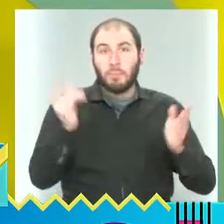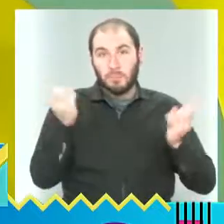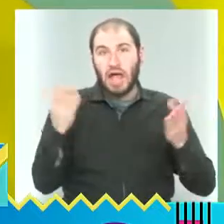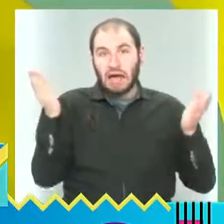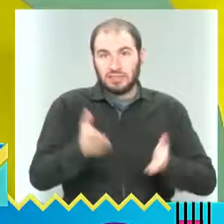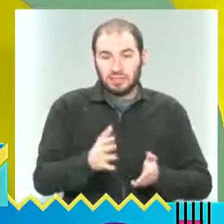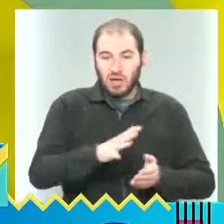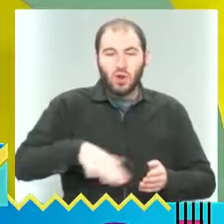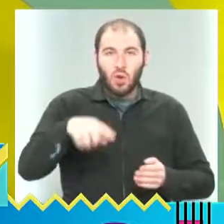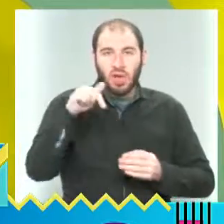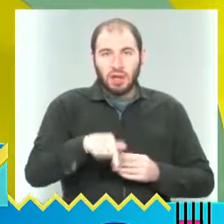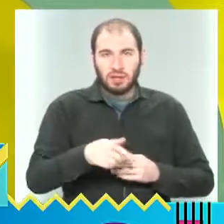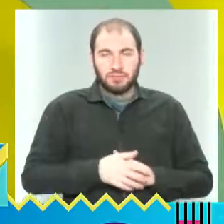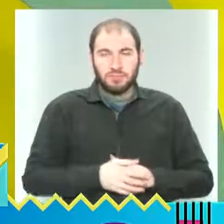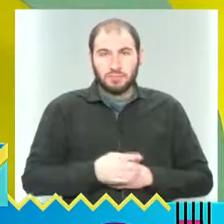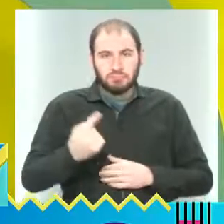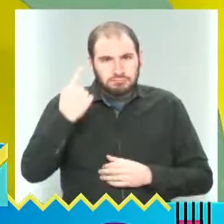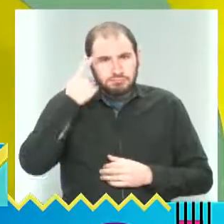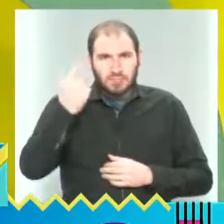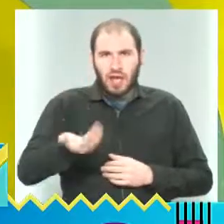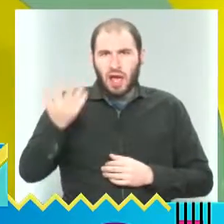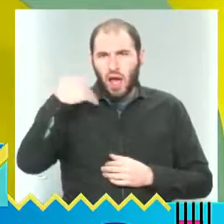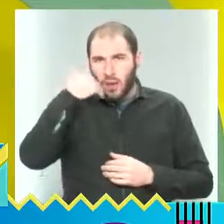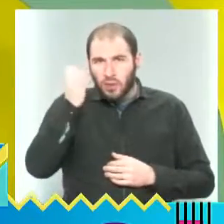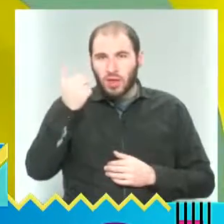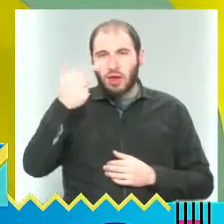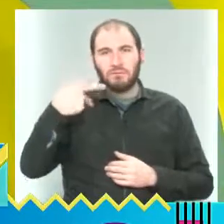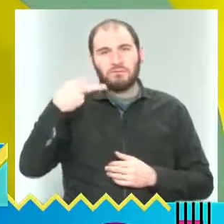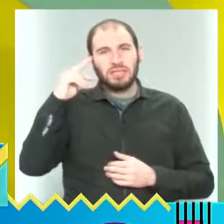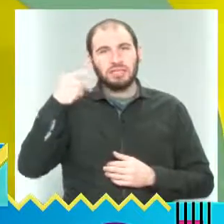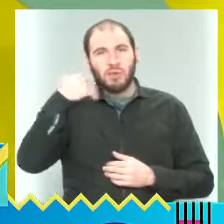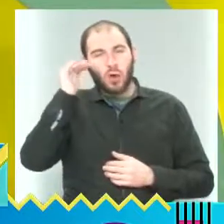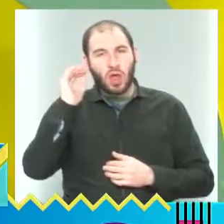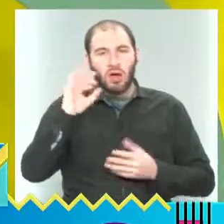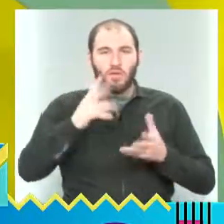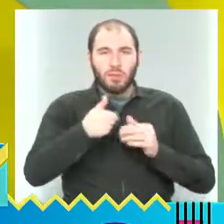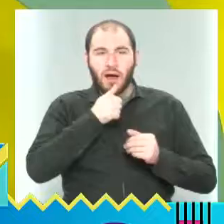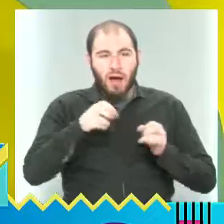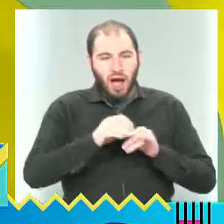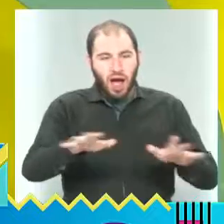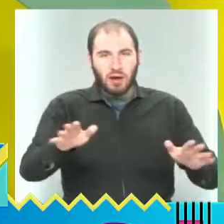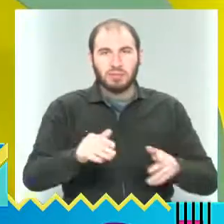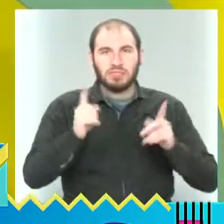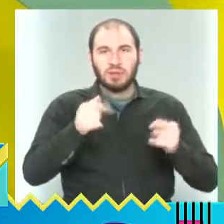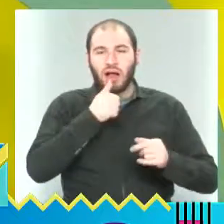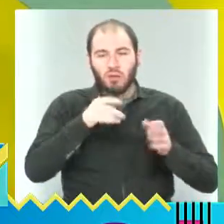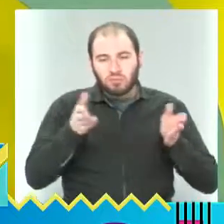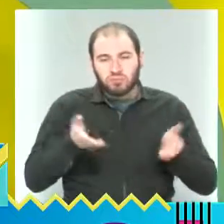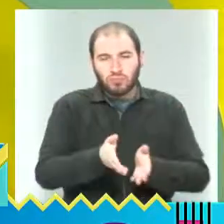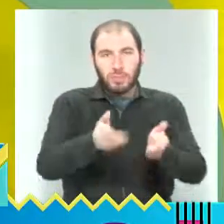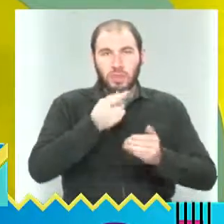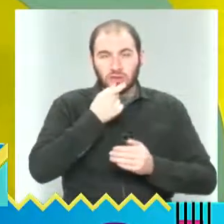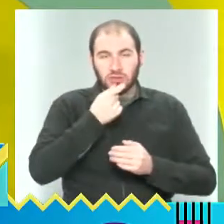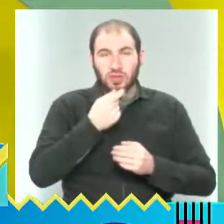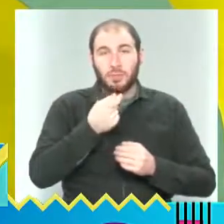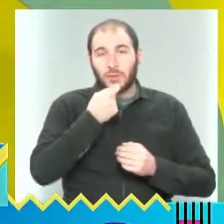justamente el lugar que pensaron nuestros abuelos y nuestros bisabuelos que era la forma de regadío y de evacuación de agua en la ciudad de Mendoza cuando